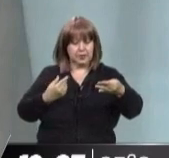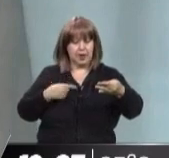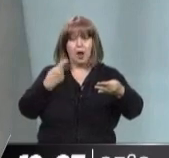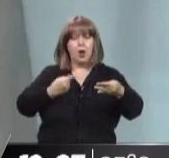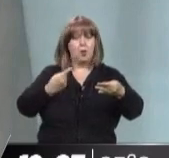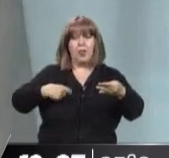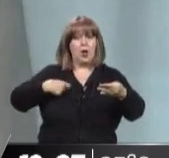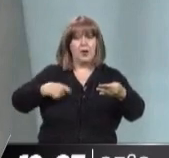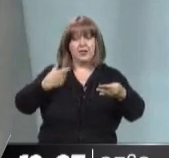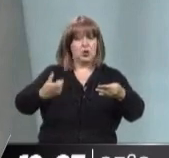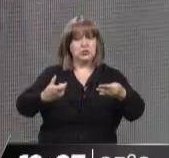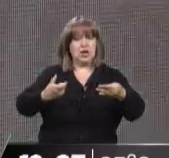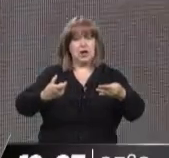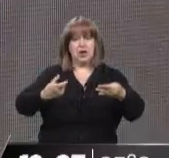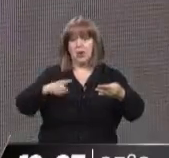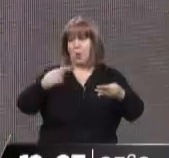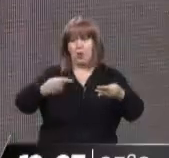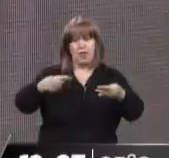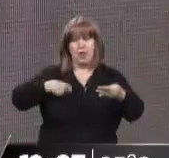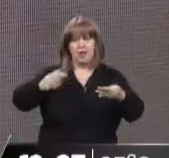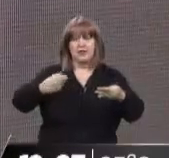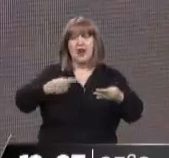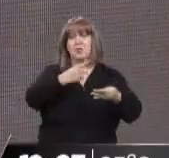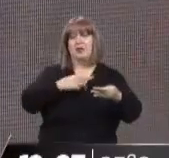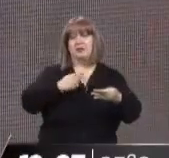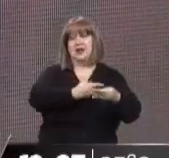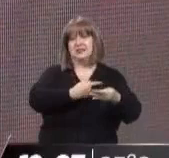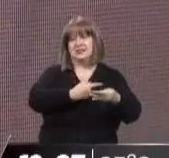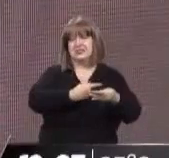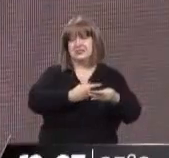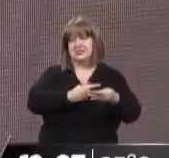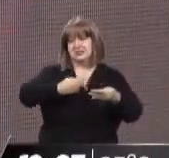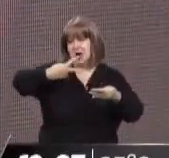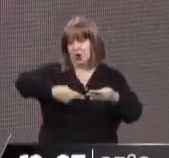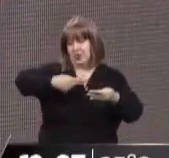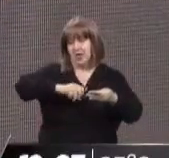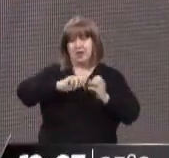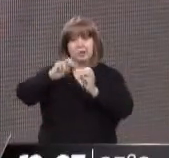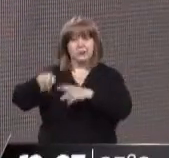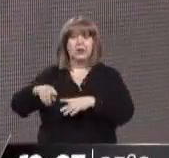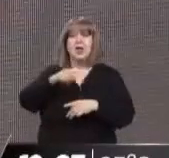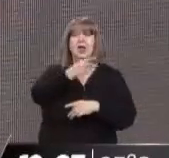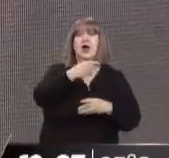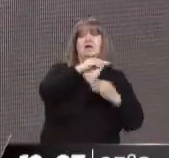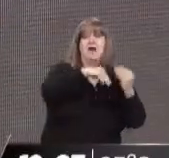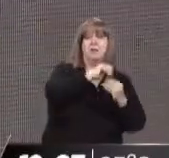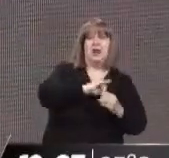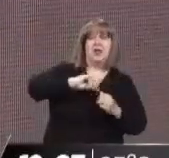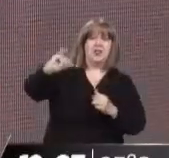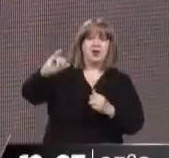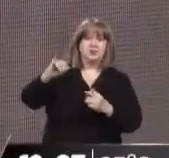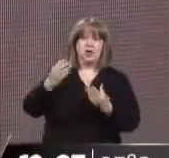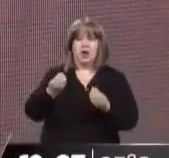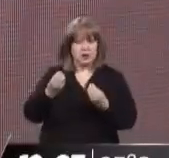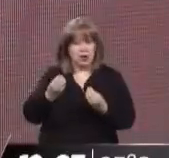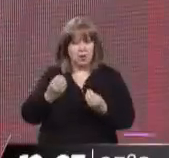bien bien Vamos a ver si podemos recuperar la señal estaba hablando el abogado Maximiliano legrand denuncian que los desafiliaron por